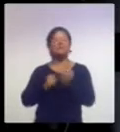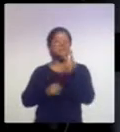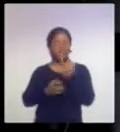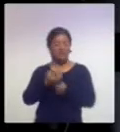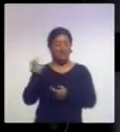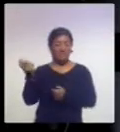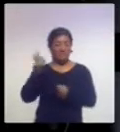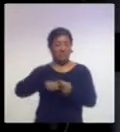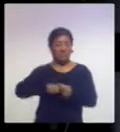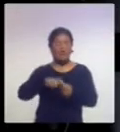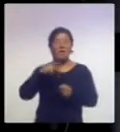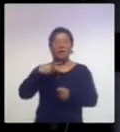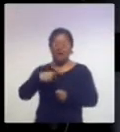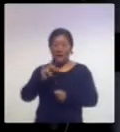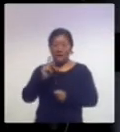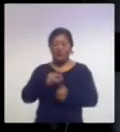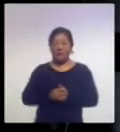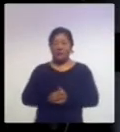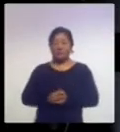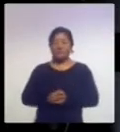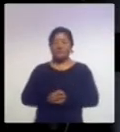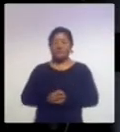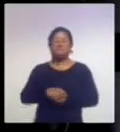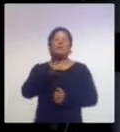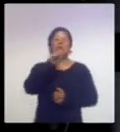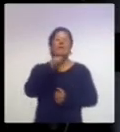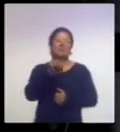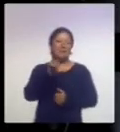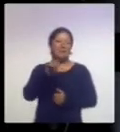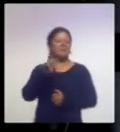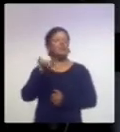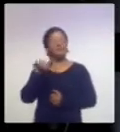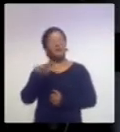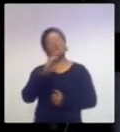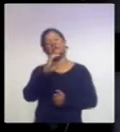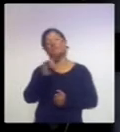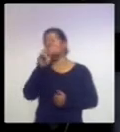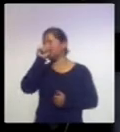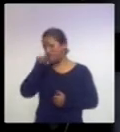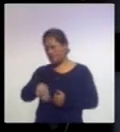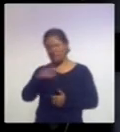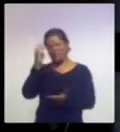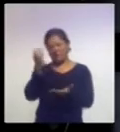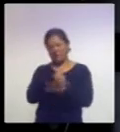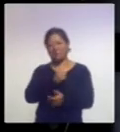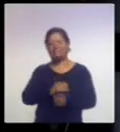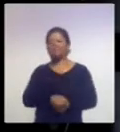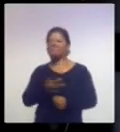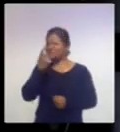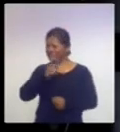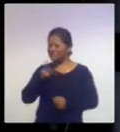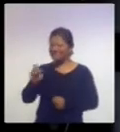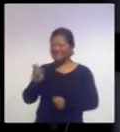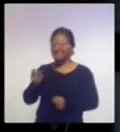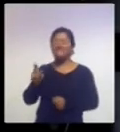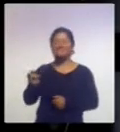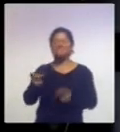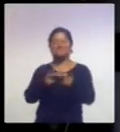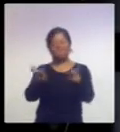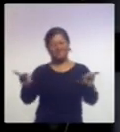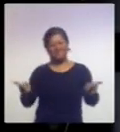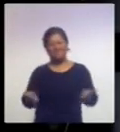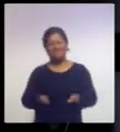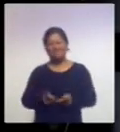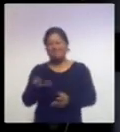pero ella Silvia Contreras. Silvia Contreras, también ganadora de este premio. Pues háblenos, por favor, de este platillo. No tenemos mucho